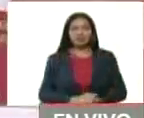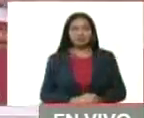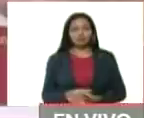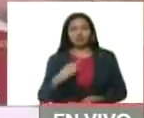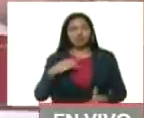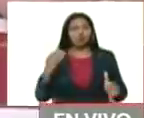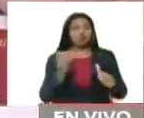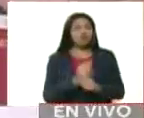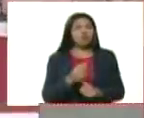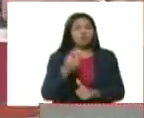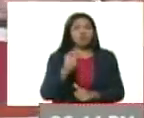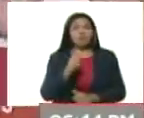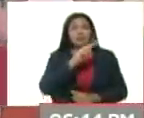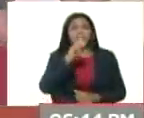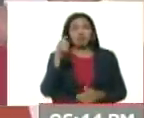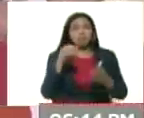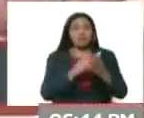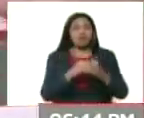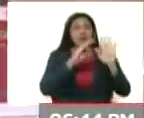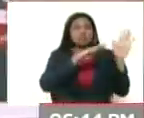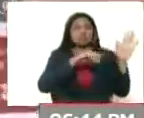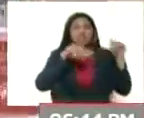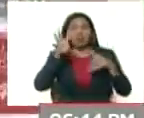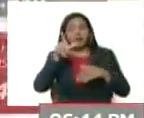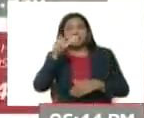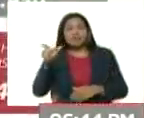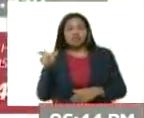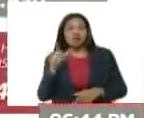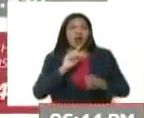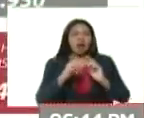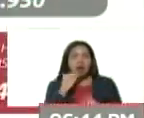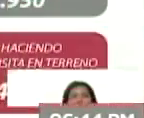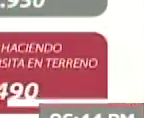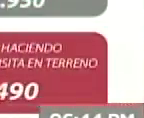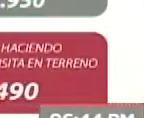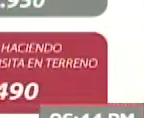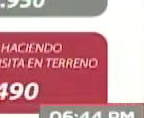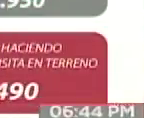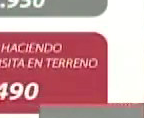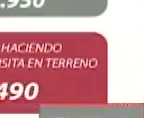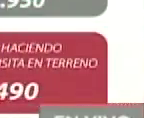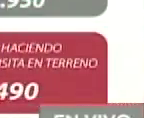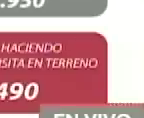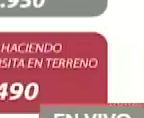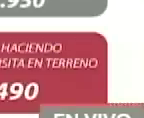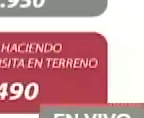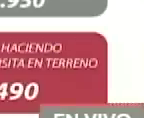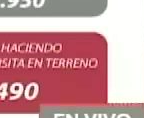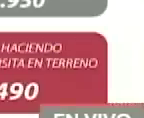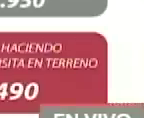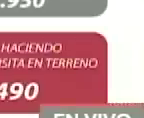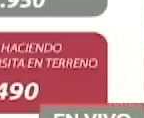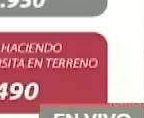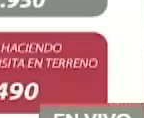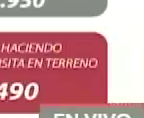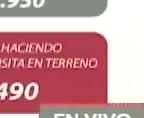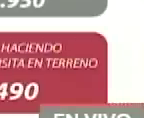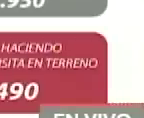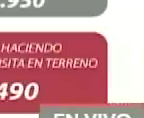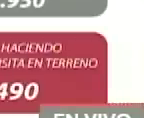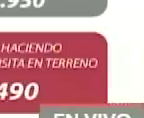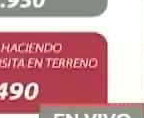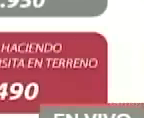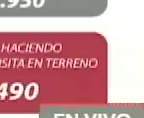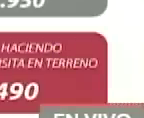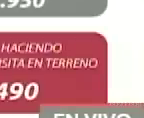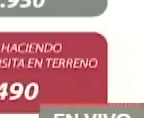encontramos tantos como 21.919 personas con algún tipo de síntoma. Y a todos ellos, aun cuando no presentaran